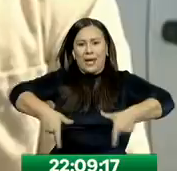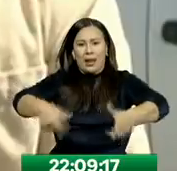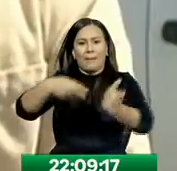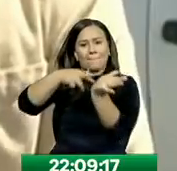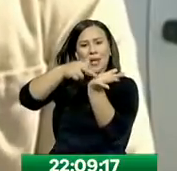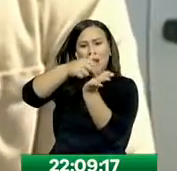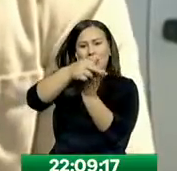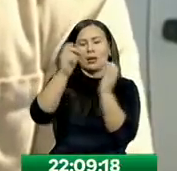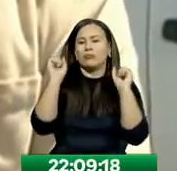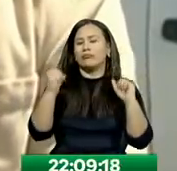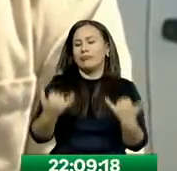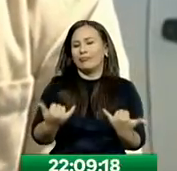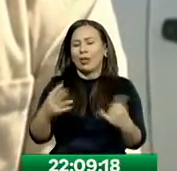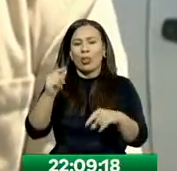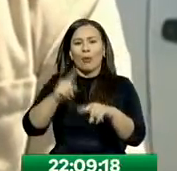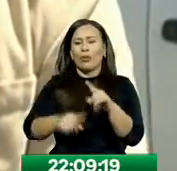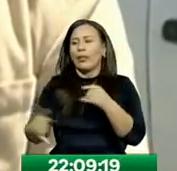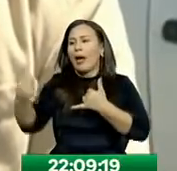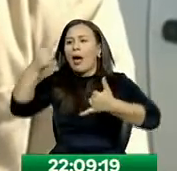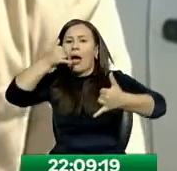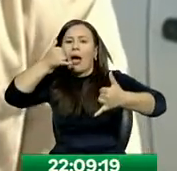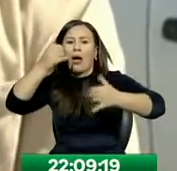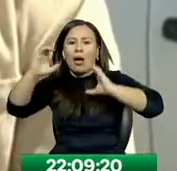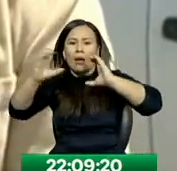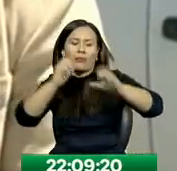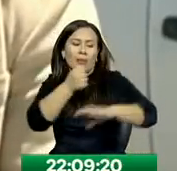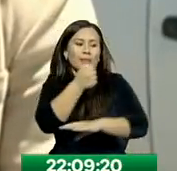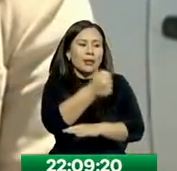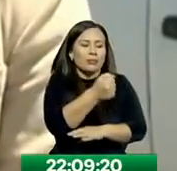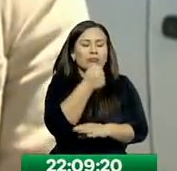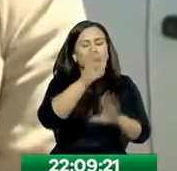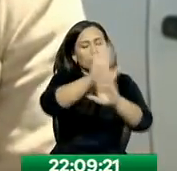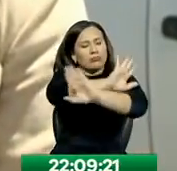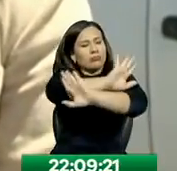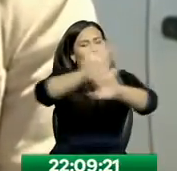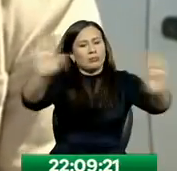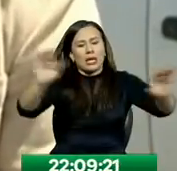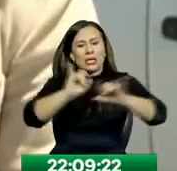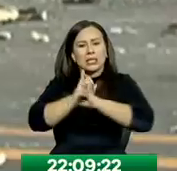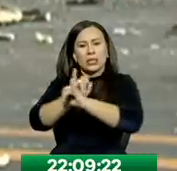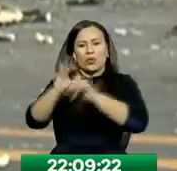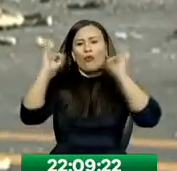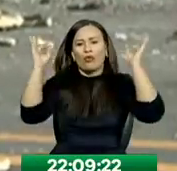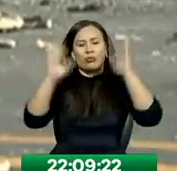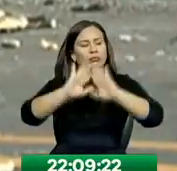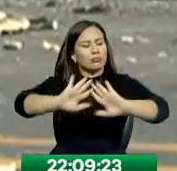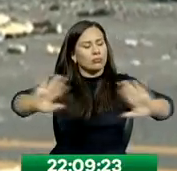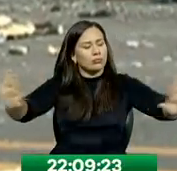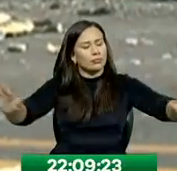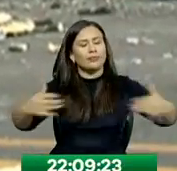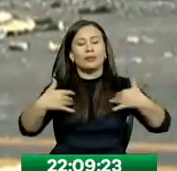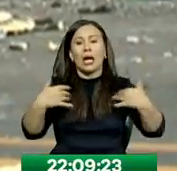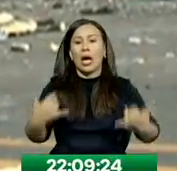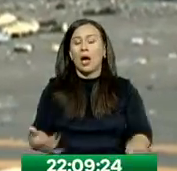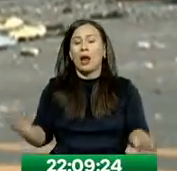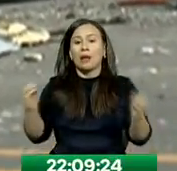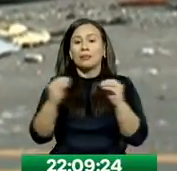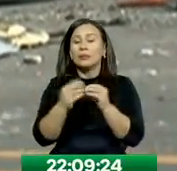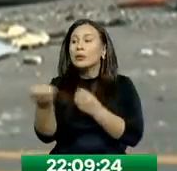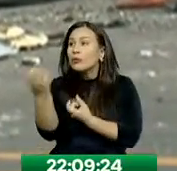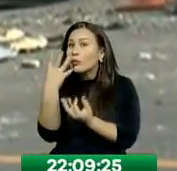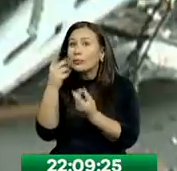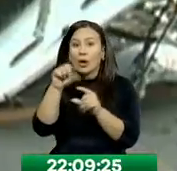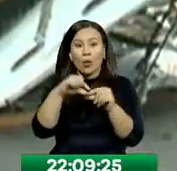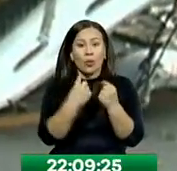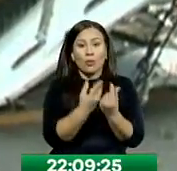no tiene acceso ni comunicación a la prensa ni a las instituciones ni a las fundaciones extraoficialmente se conoce que este grupo